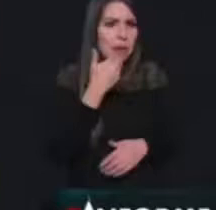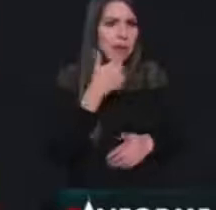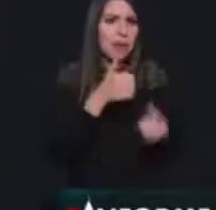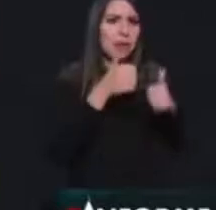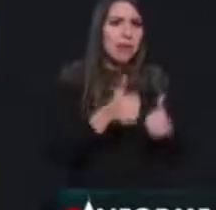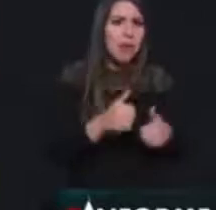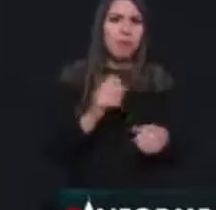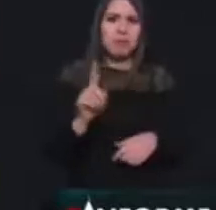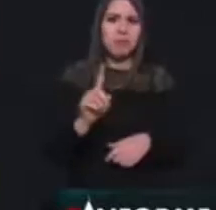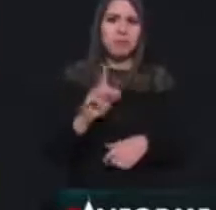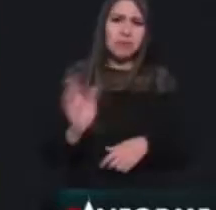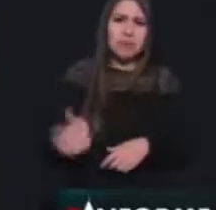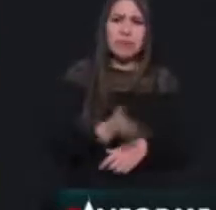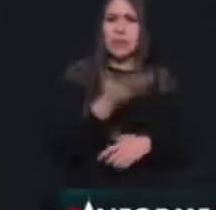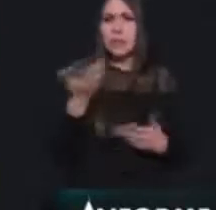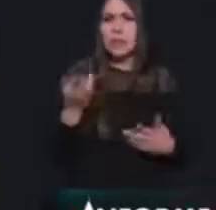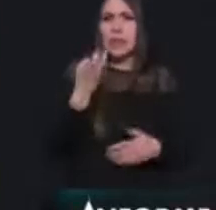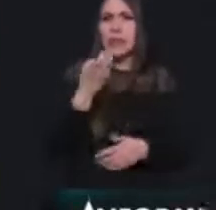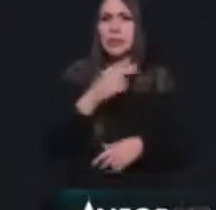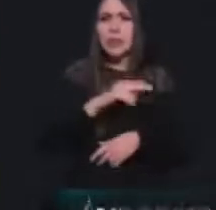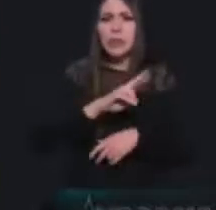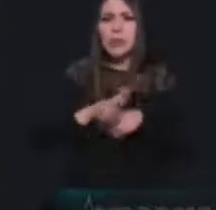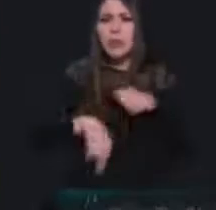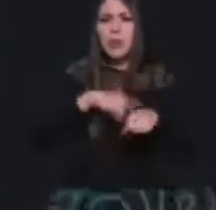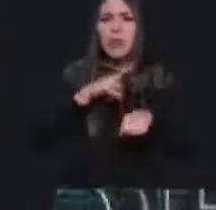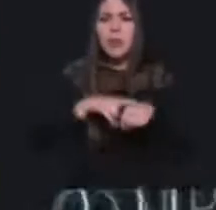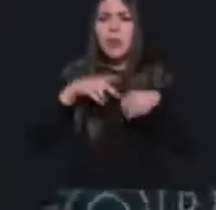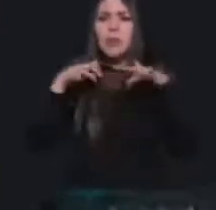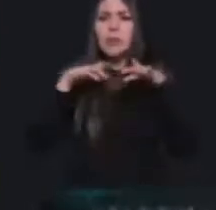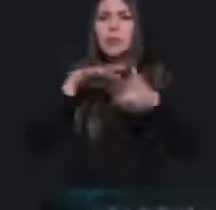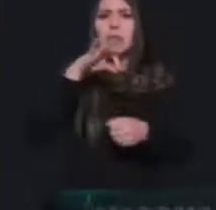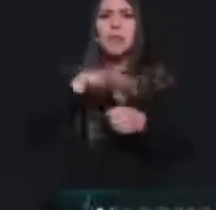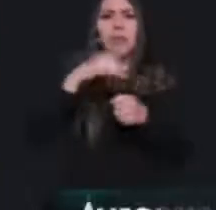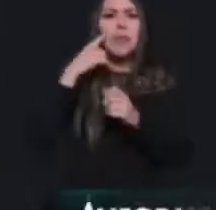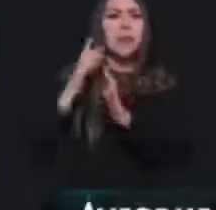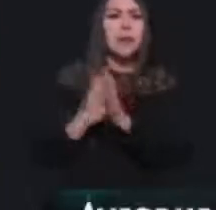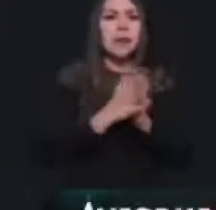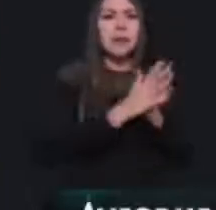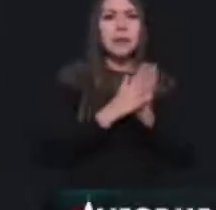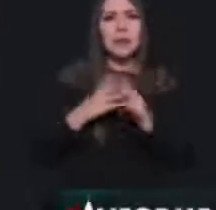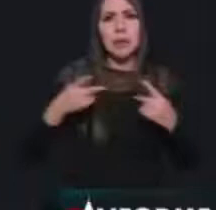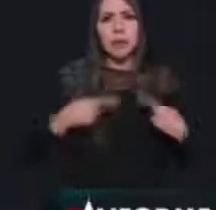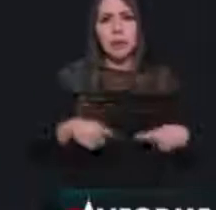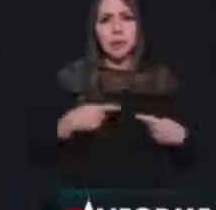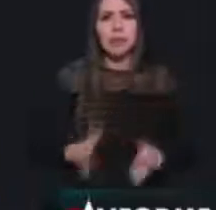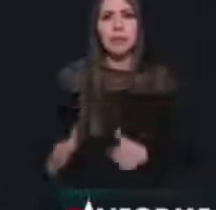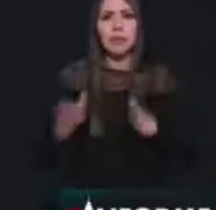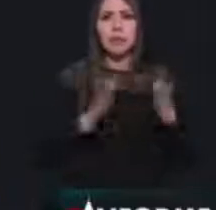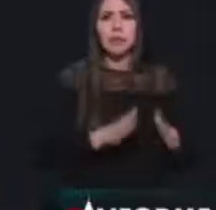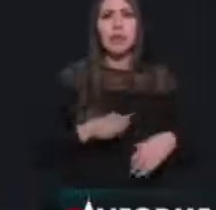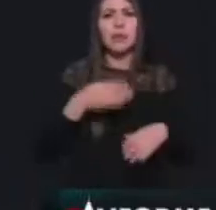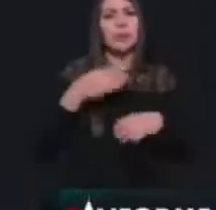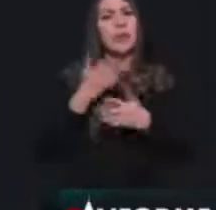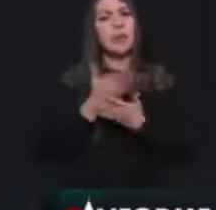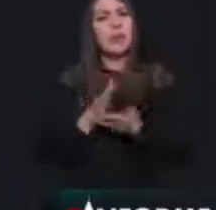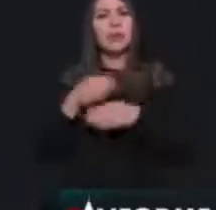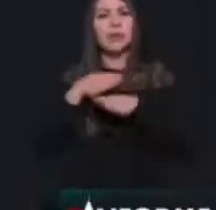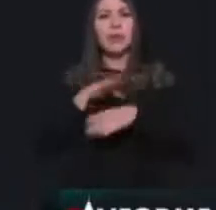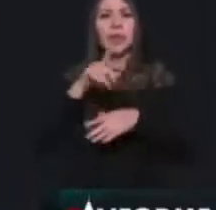un ejercicio realmente democrático. En cuanto a la reforma eléctrica, los spots que sacaba una de estas